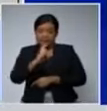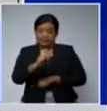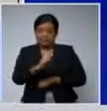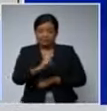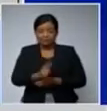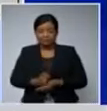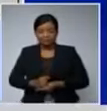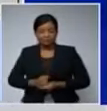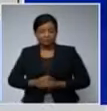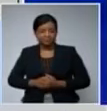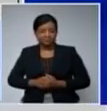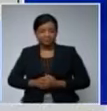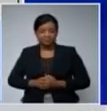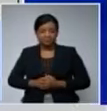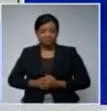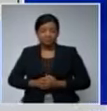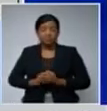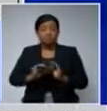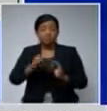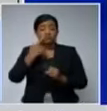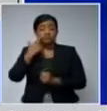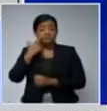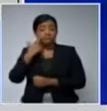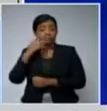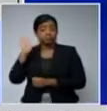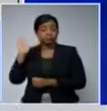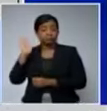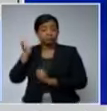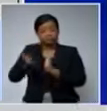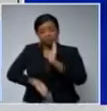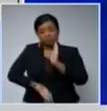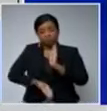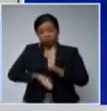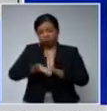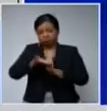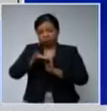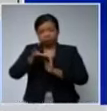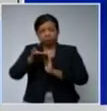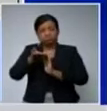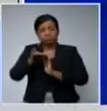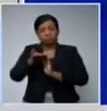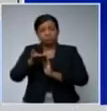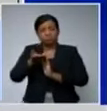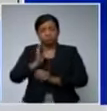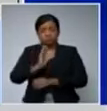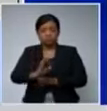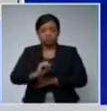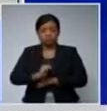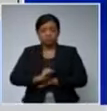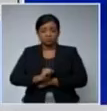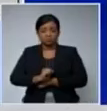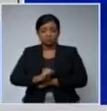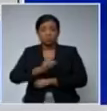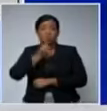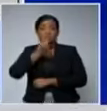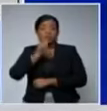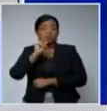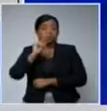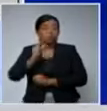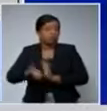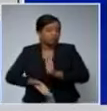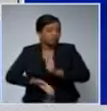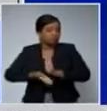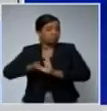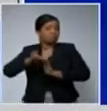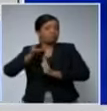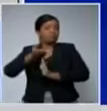Y lo expresa la curva, realmente muy elevada y medio que hacia el incremento. Y como también dije cuando